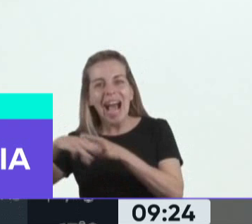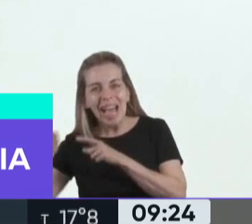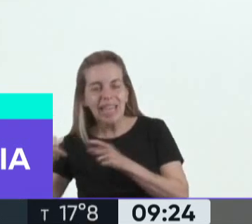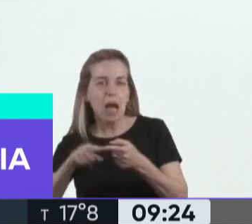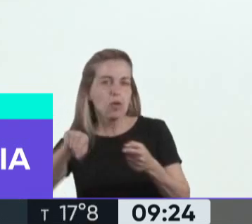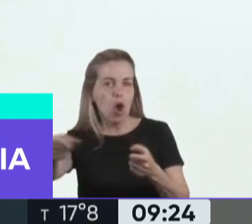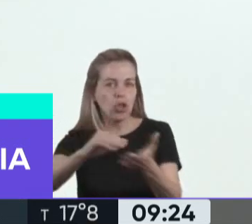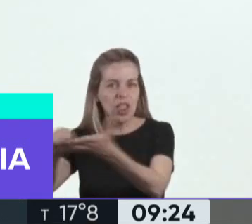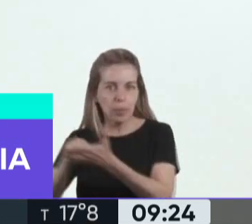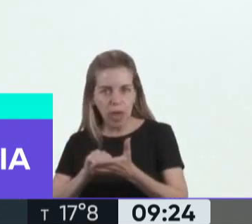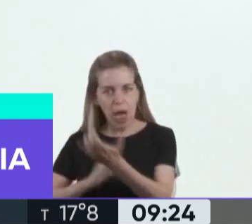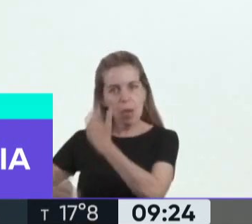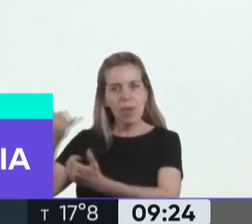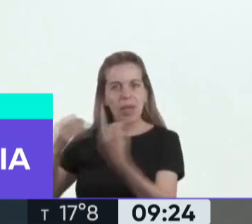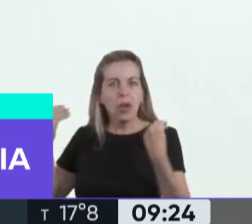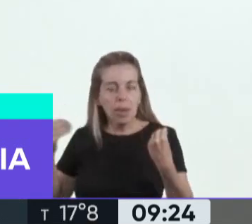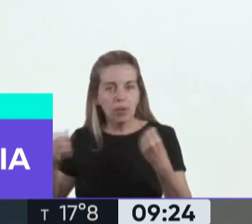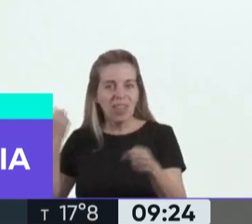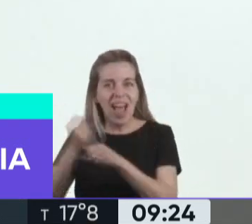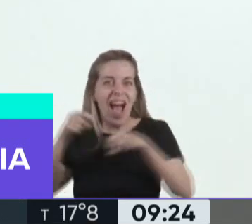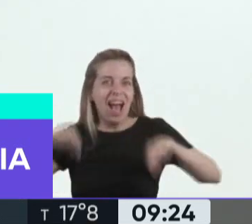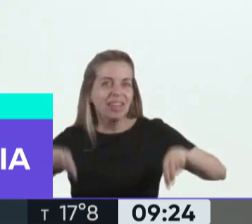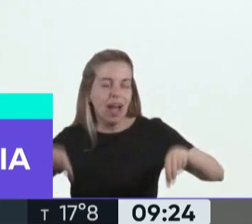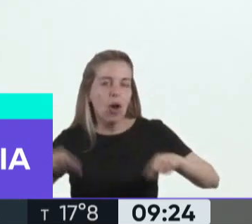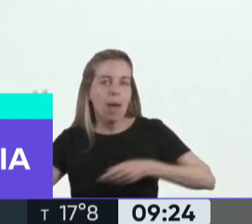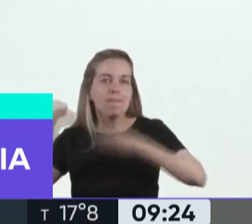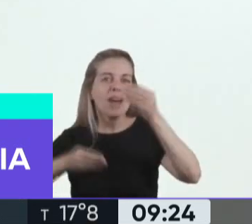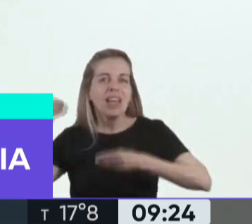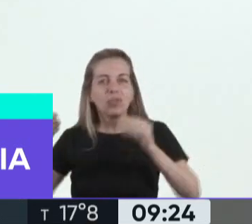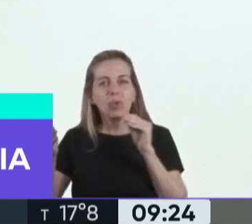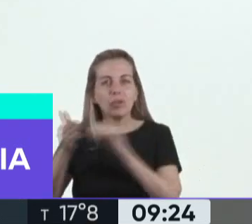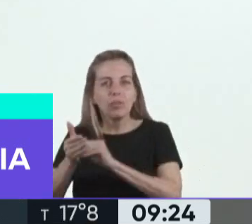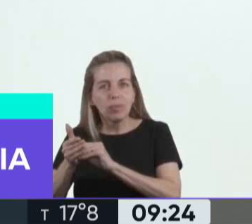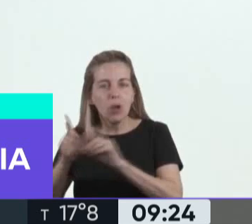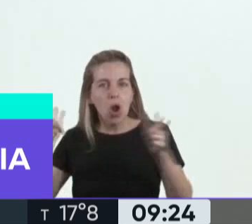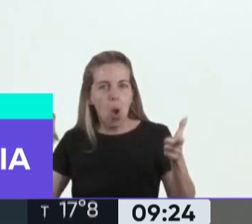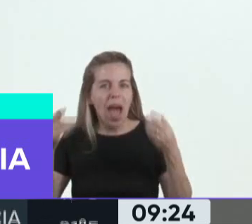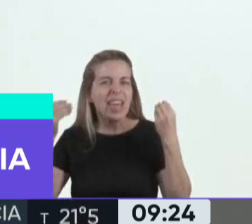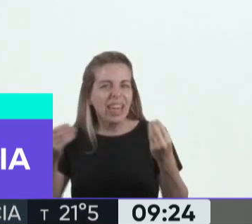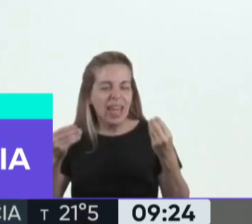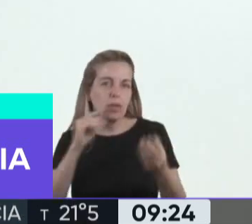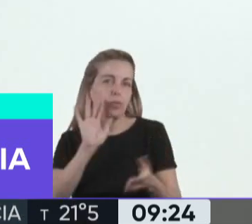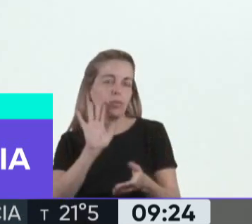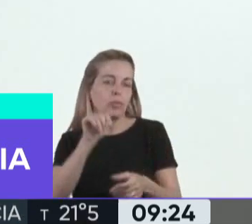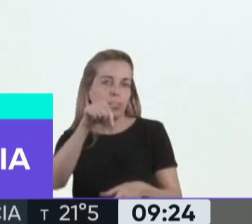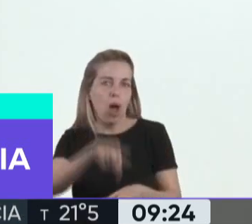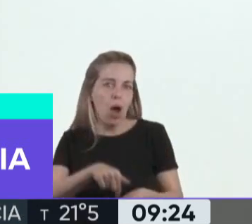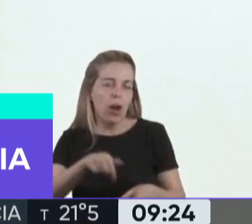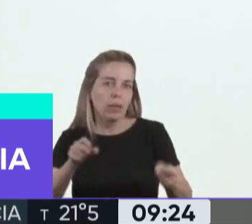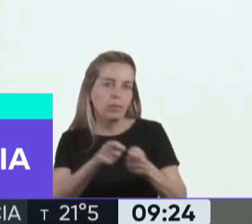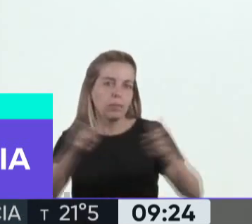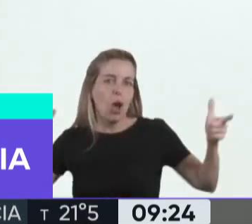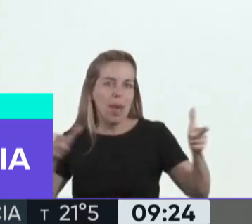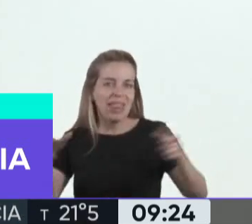Tetaz, es que no hay ninguna previsión ante este aumento de casos que se